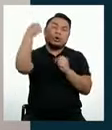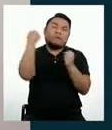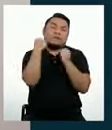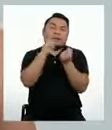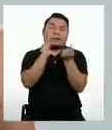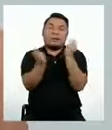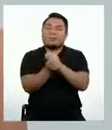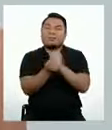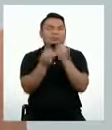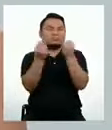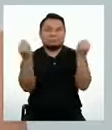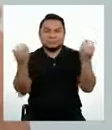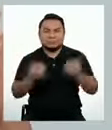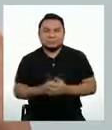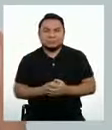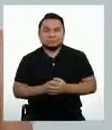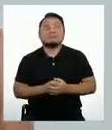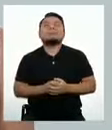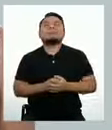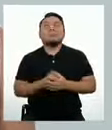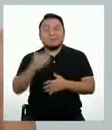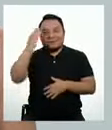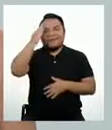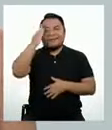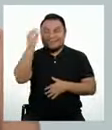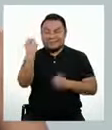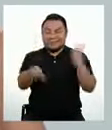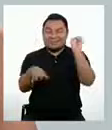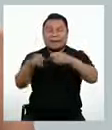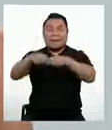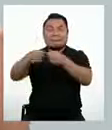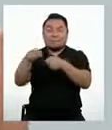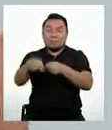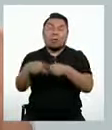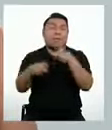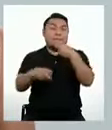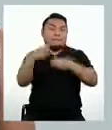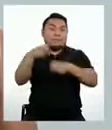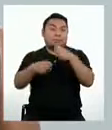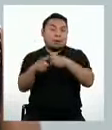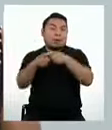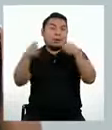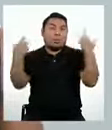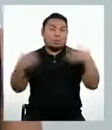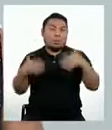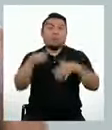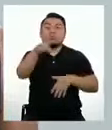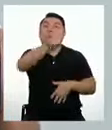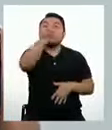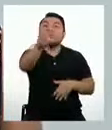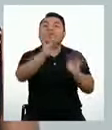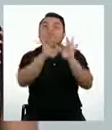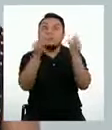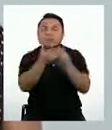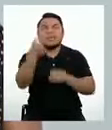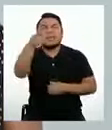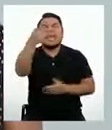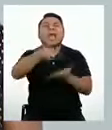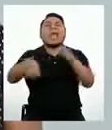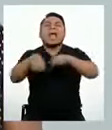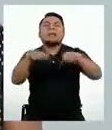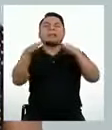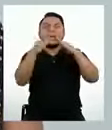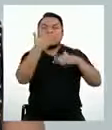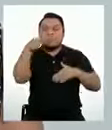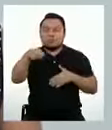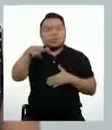etc. Ahora sabemos por qué la acumulación del plástico es un gran problema. Pregúntale a tu familia qué pueden hacer en casa para